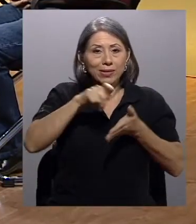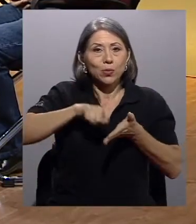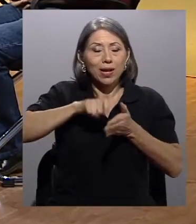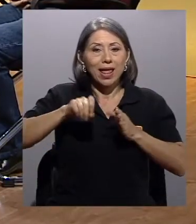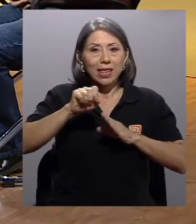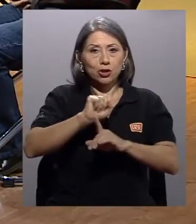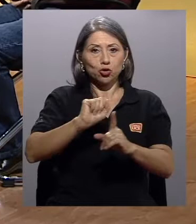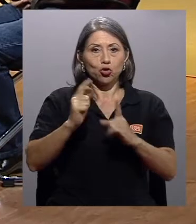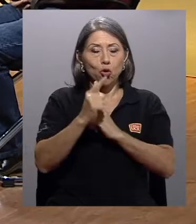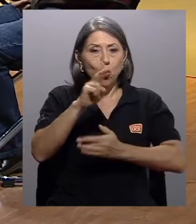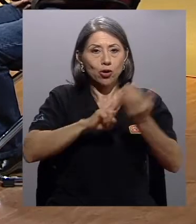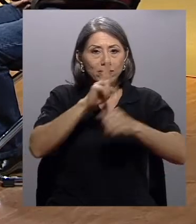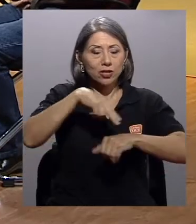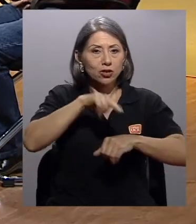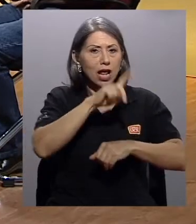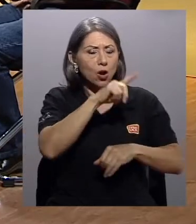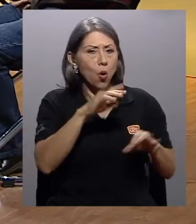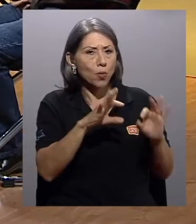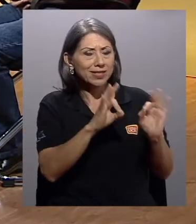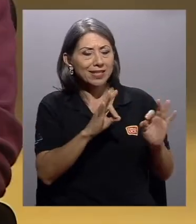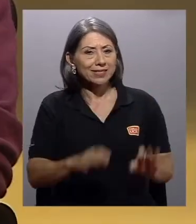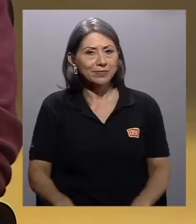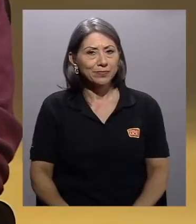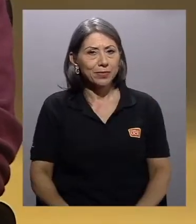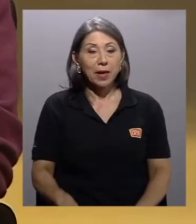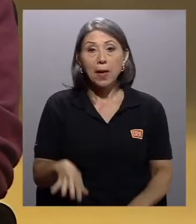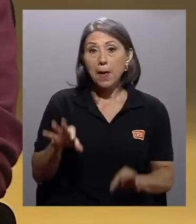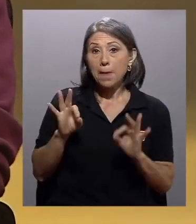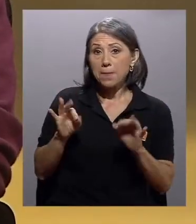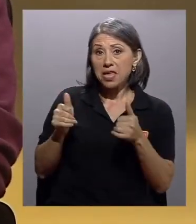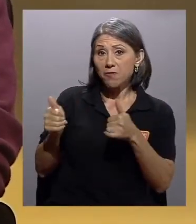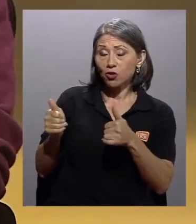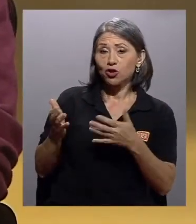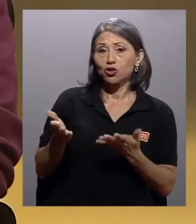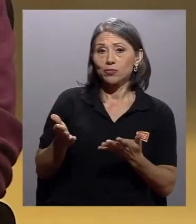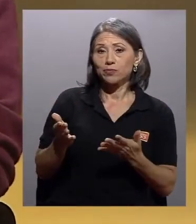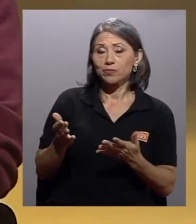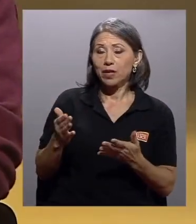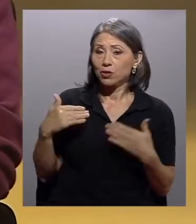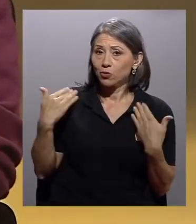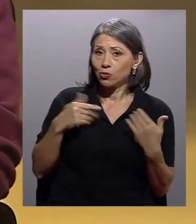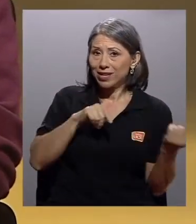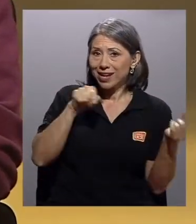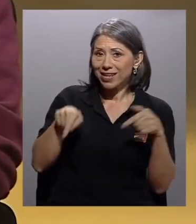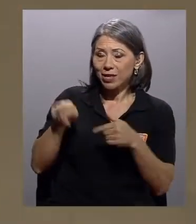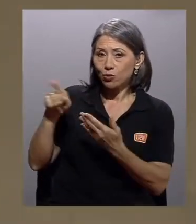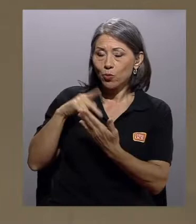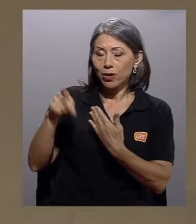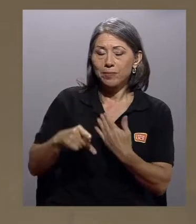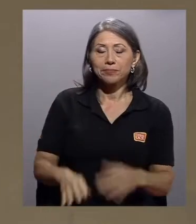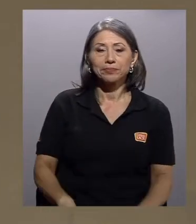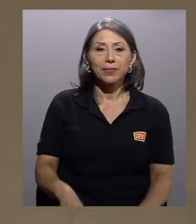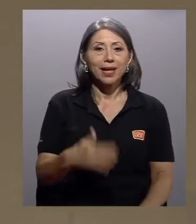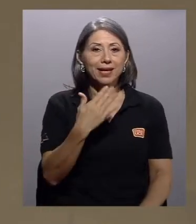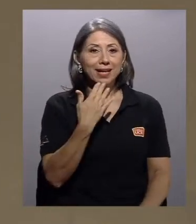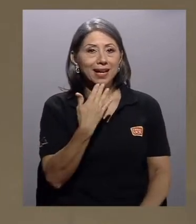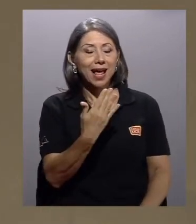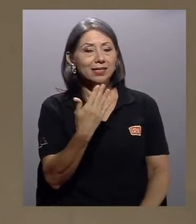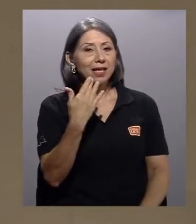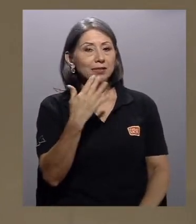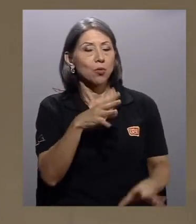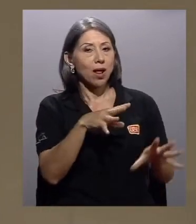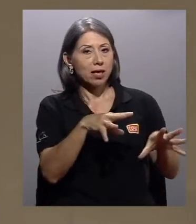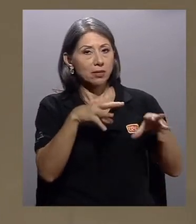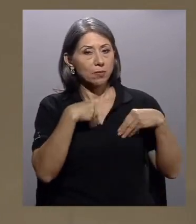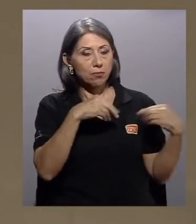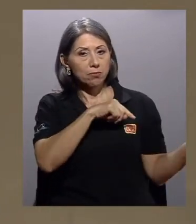Escuela de Sociología de la Universidad Nacional. ¿Cómo estás, Abelardo? Bien, y vos, Esteban. Es un gusto estar aquí en tu programa. Muchas gracias